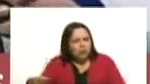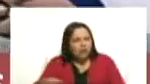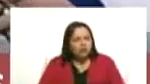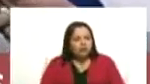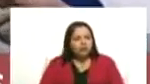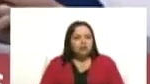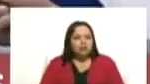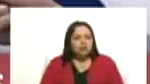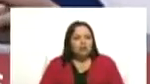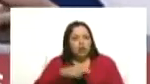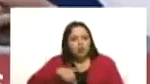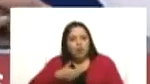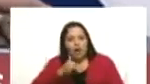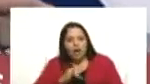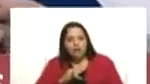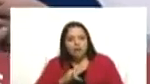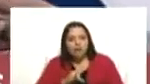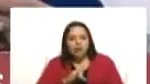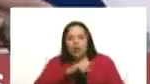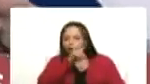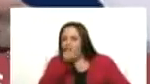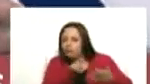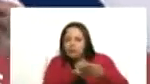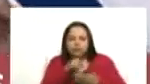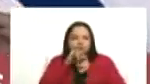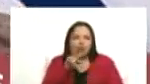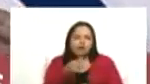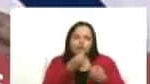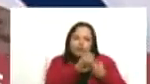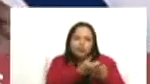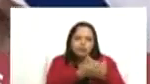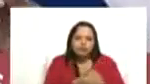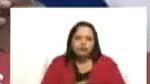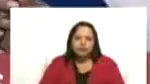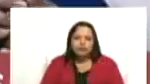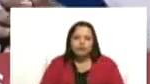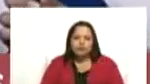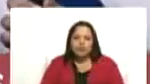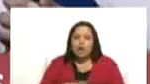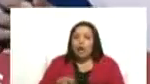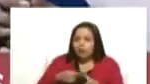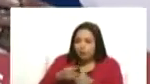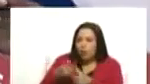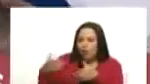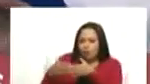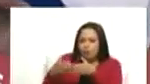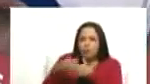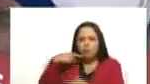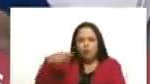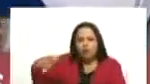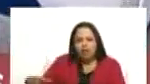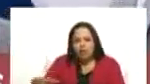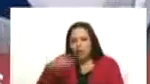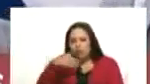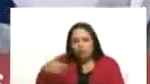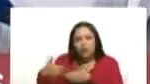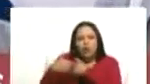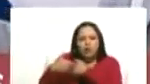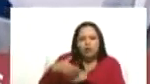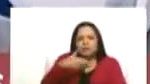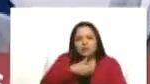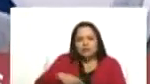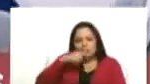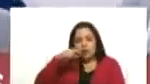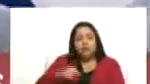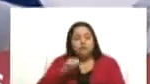previsto, vamos a dar la respectiva información. ¿Se pudiera presumir, fiscal, que hay actores políticos que adversan al presidente Nicolás Maduro? Ya lo